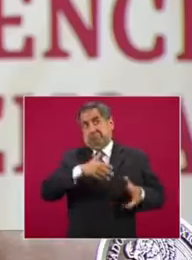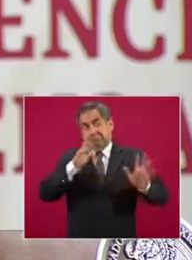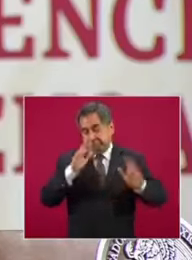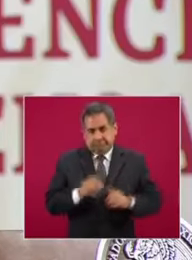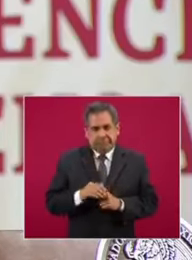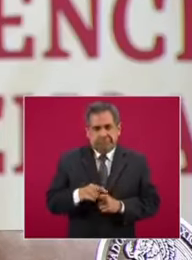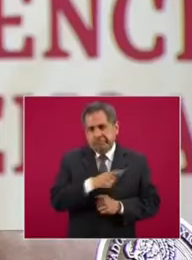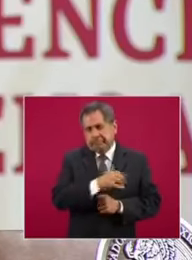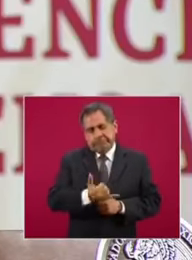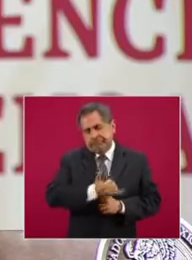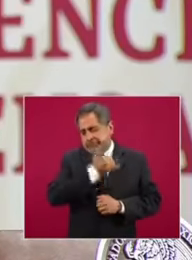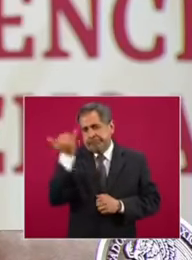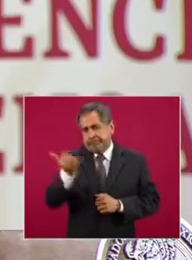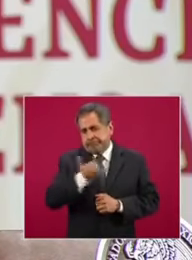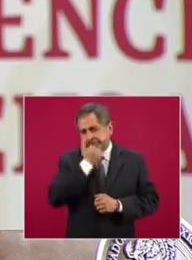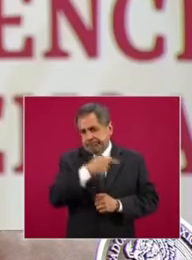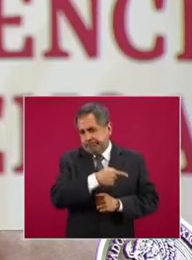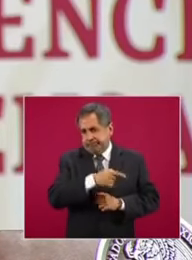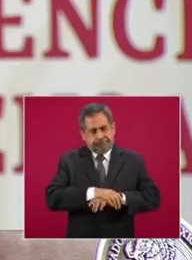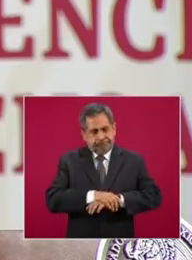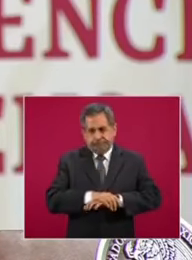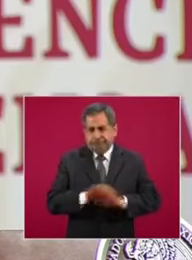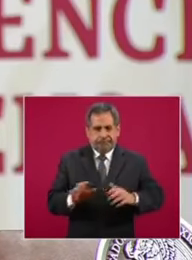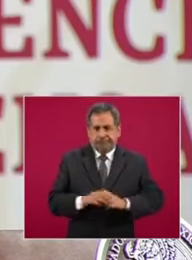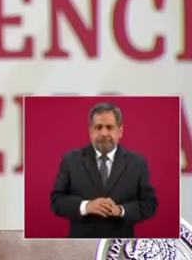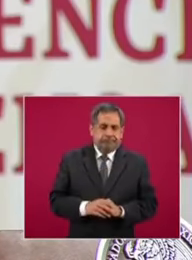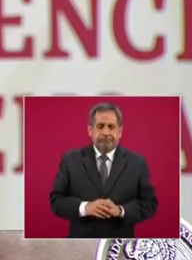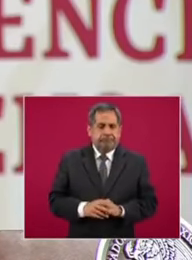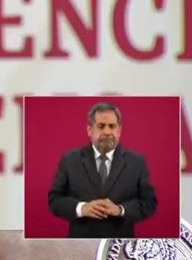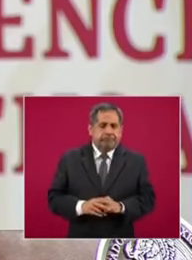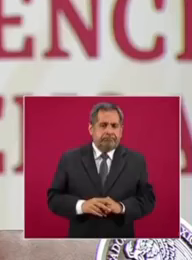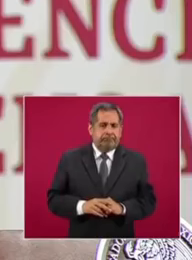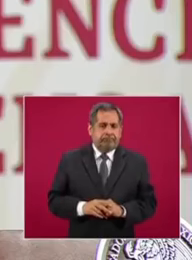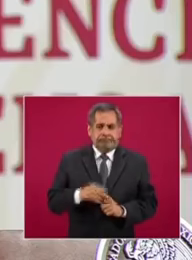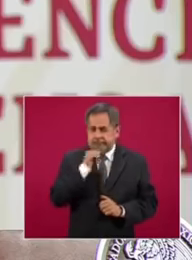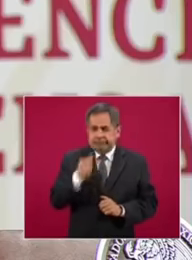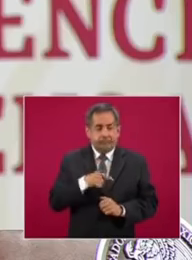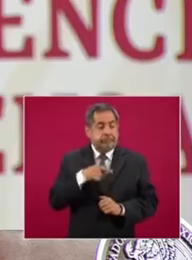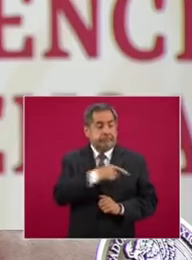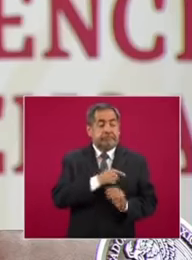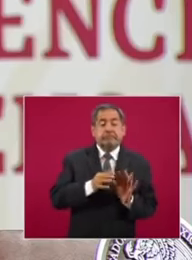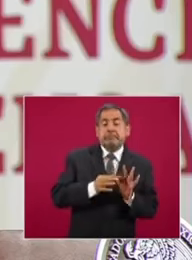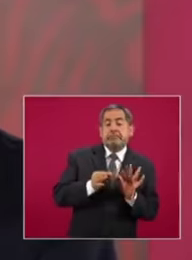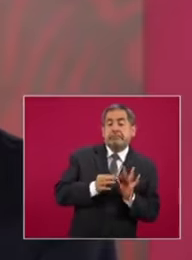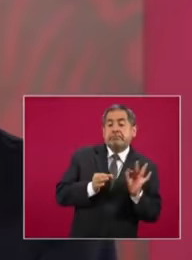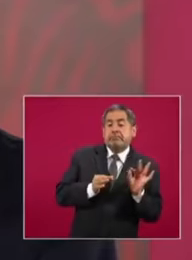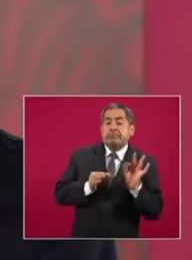pues equivocaron porque insinuaron